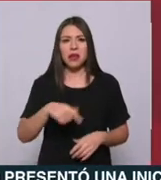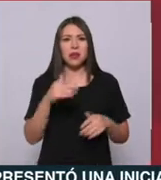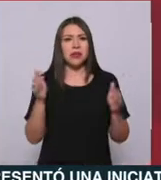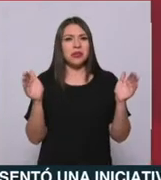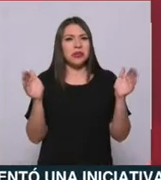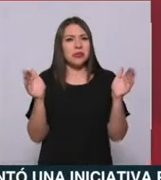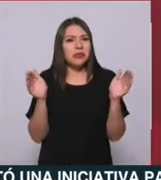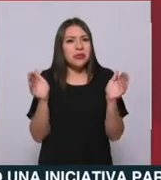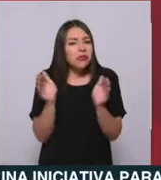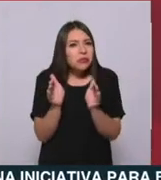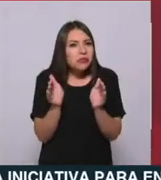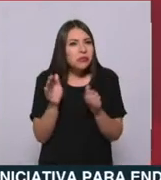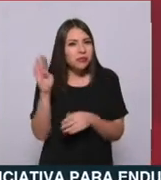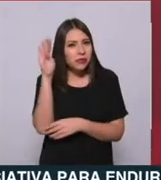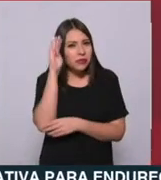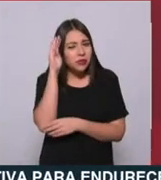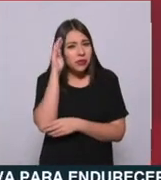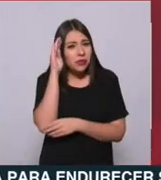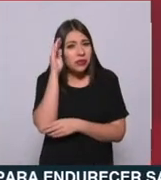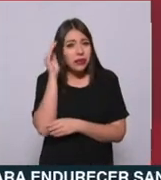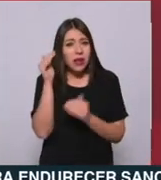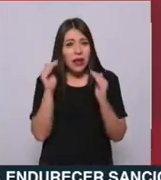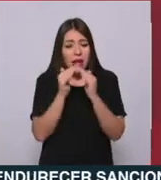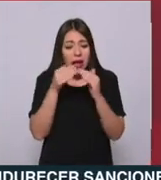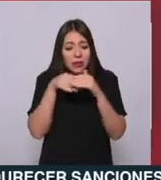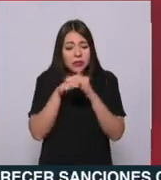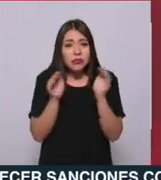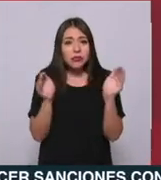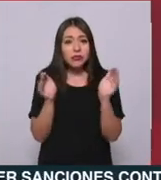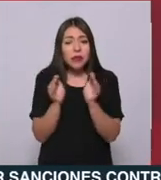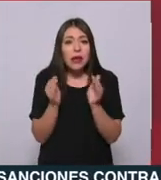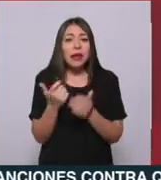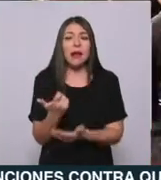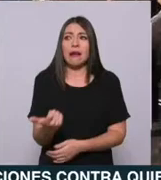pequeñas, huevitos, muy caras,